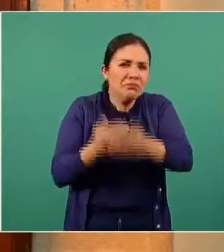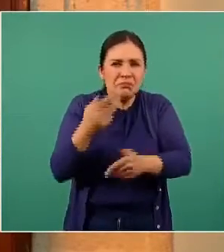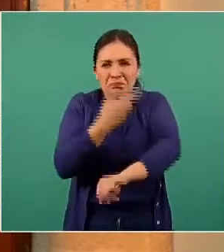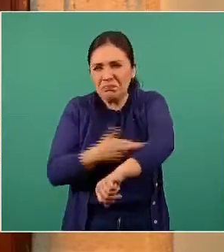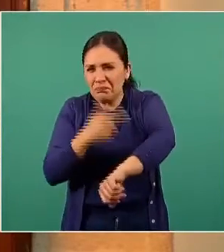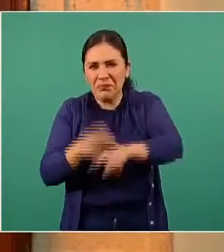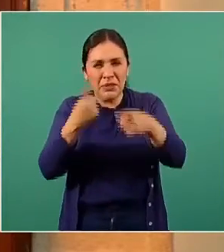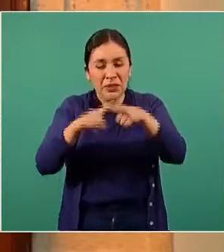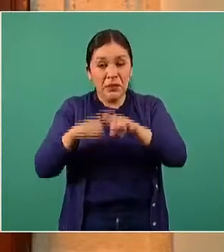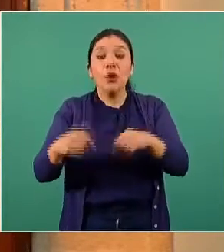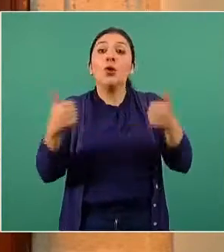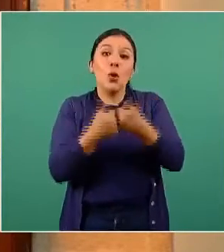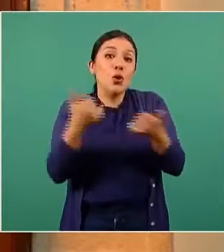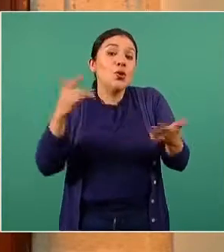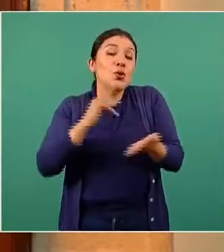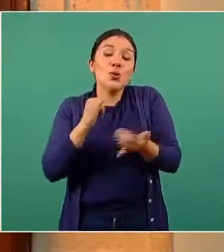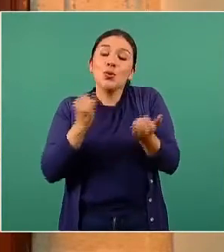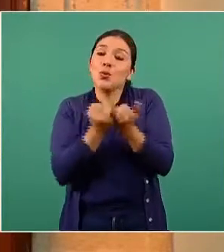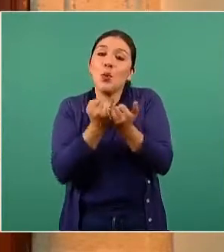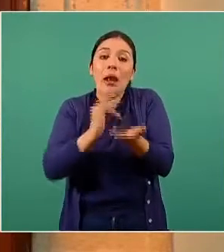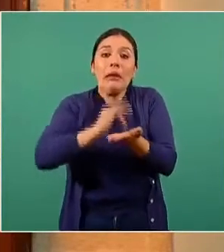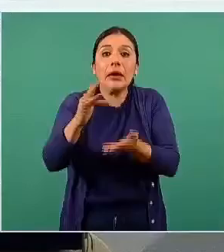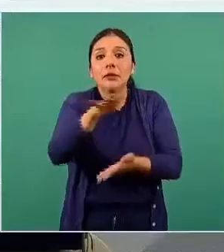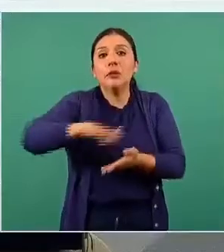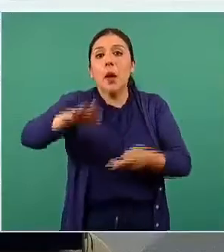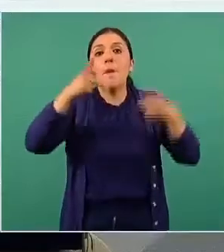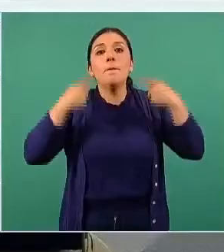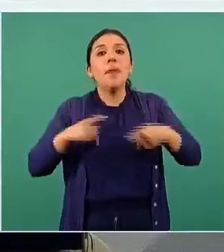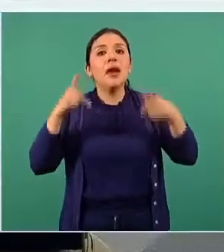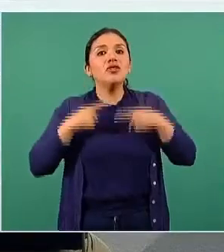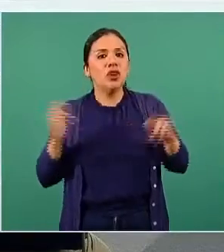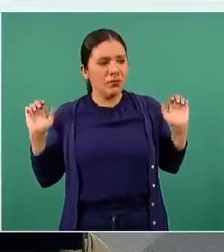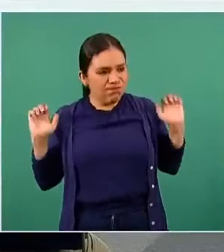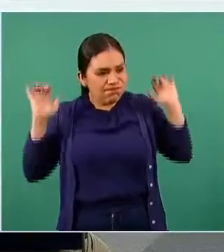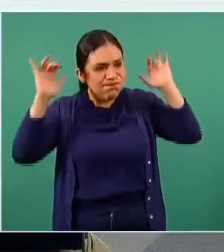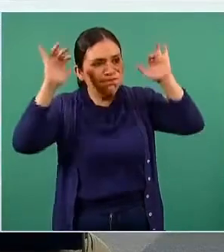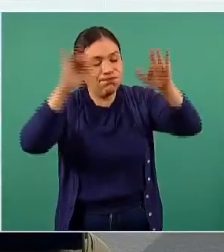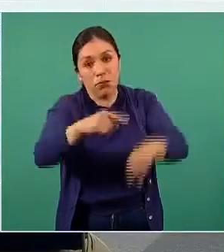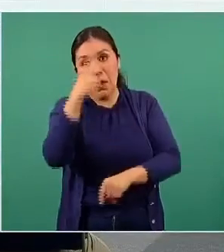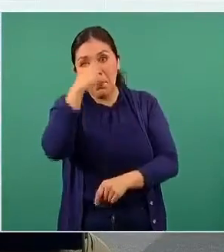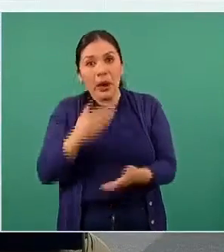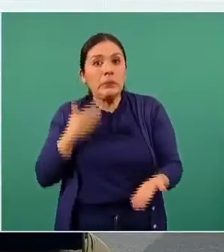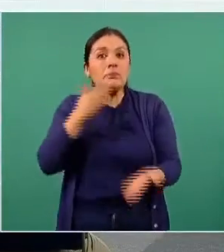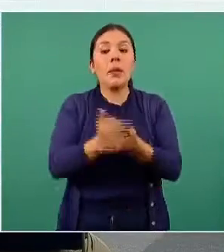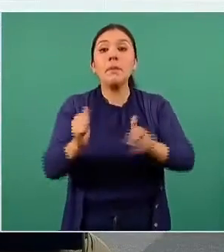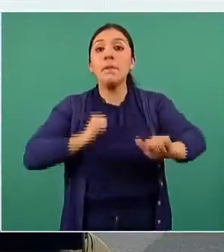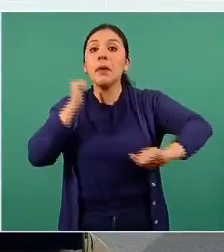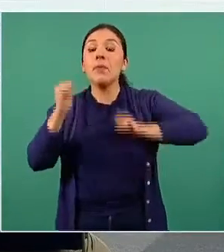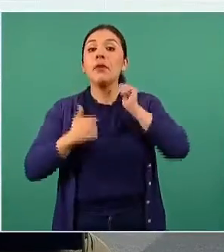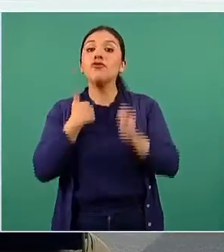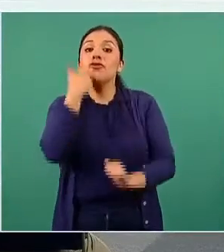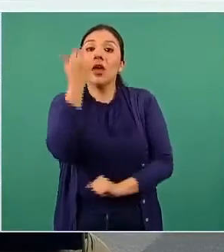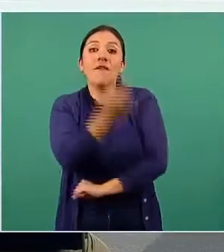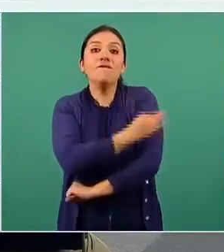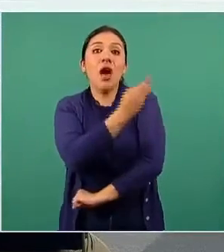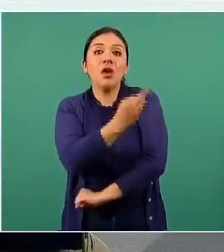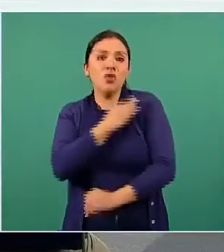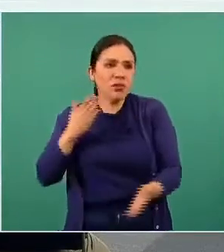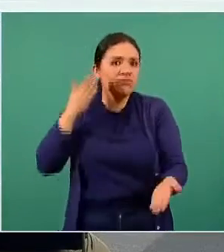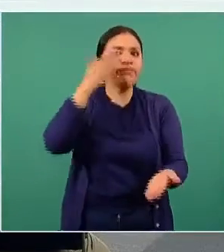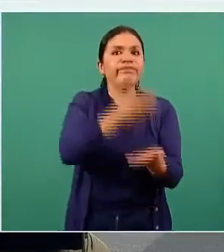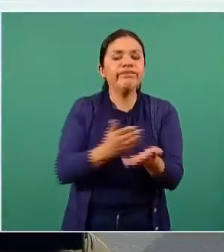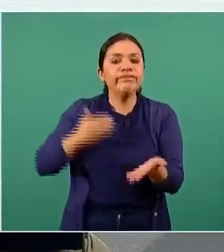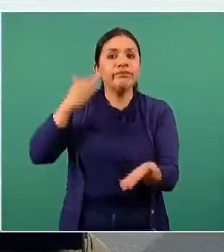la contribución obviamente directa de la población al acudir a demandar la vacuna, el quererse vacunar,